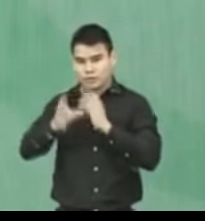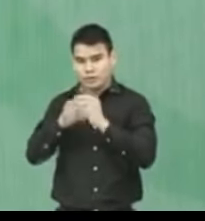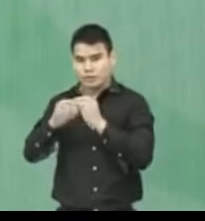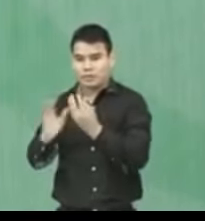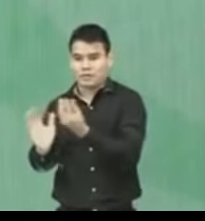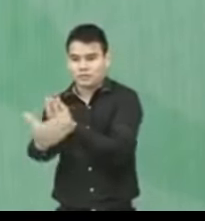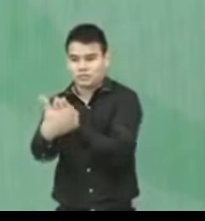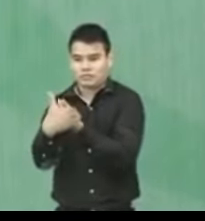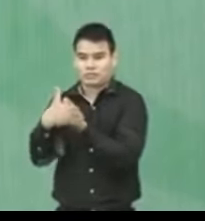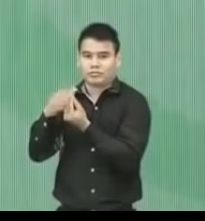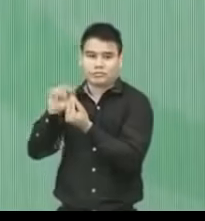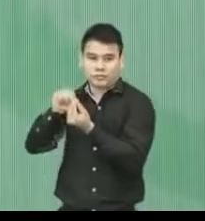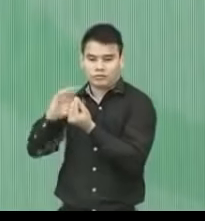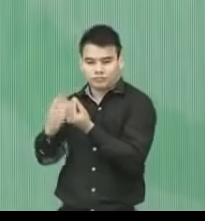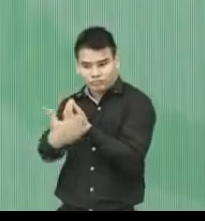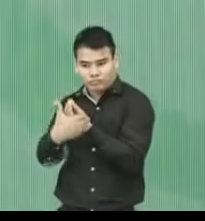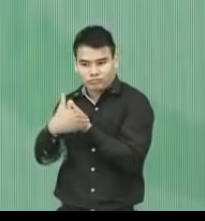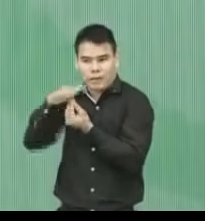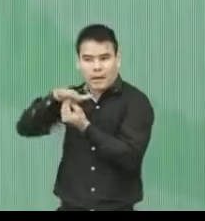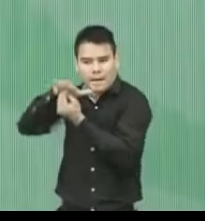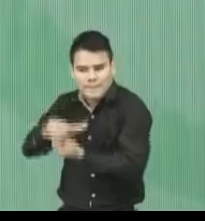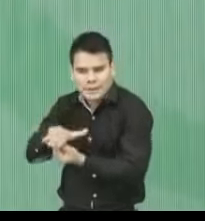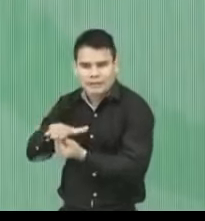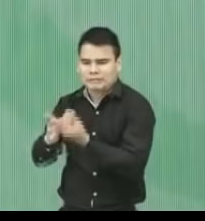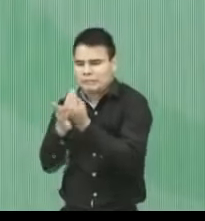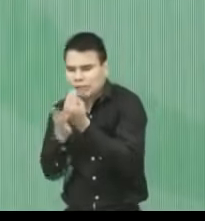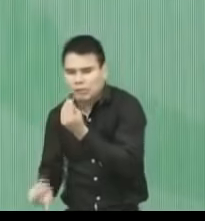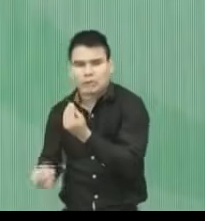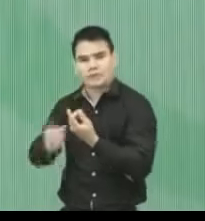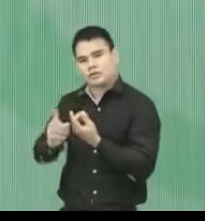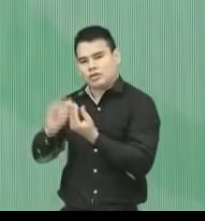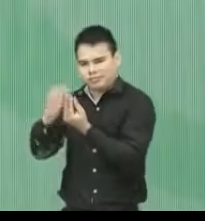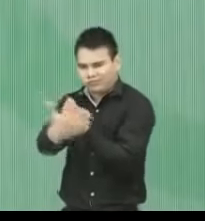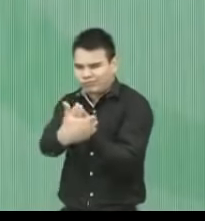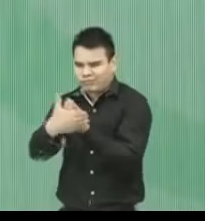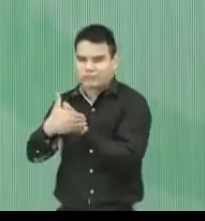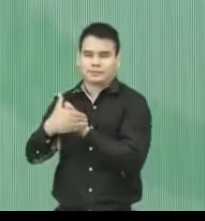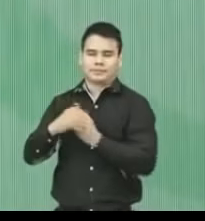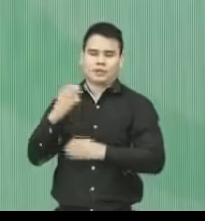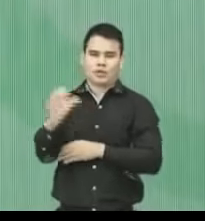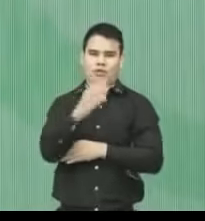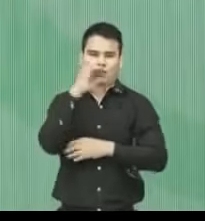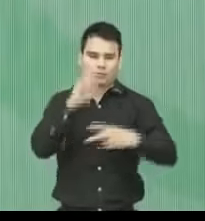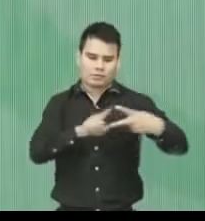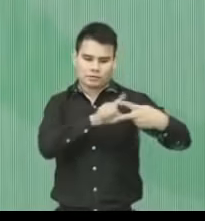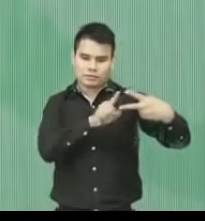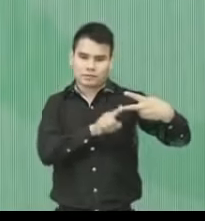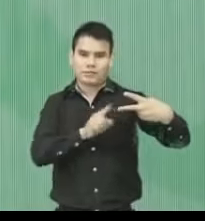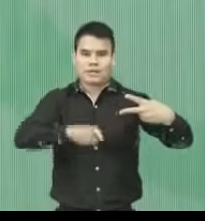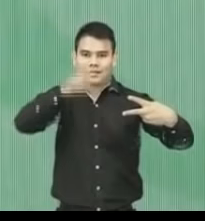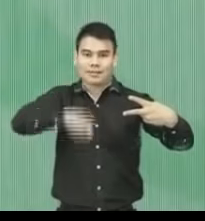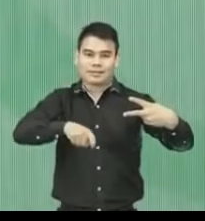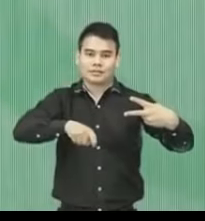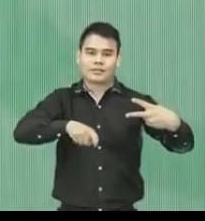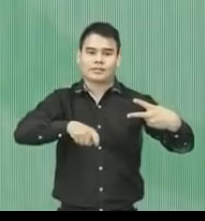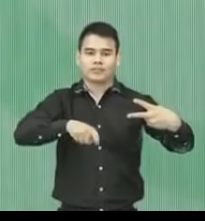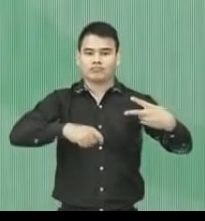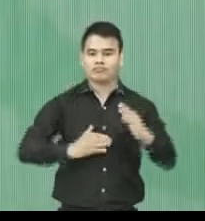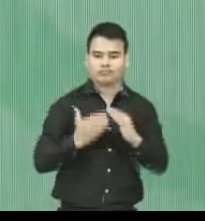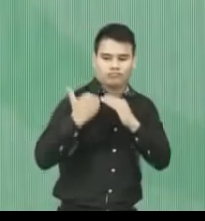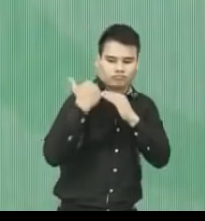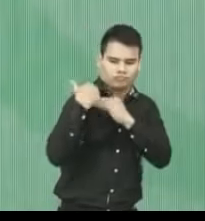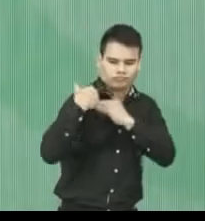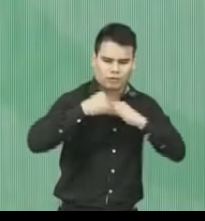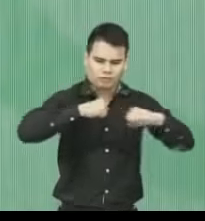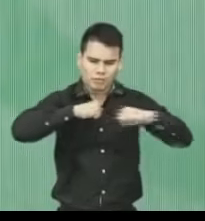vulnerables colombia quiere hacer esas dos cosas de manera responsable y por eso nosotros